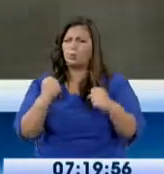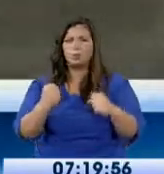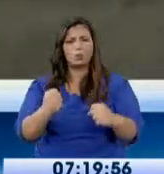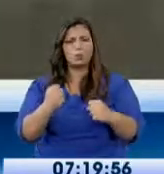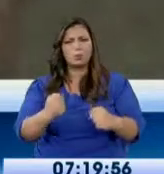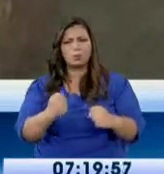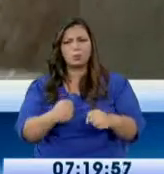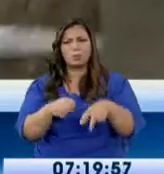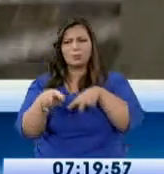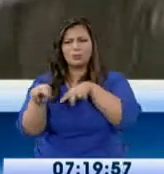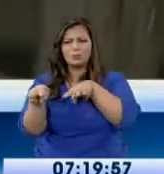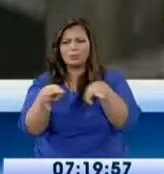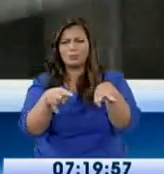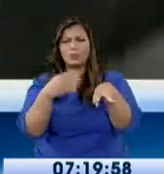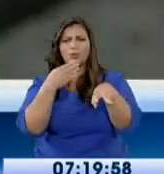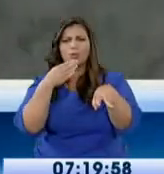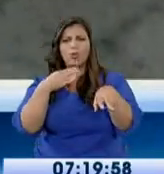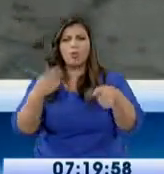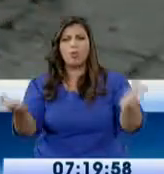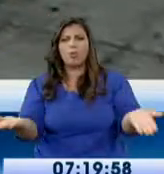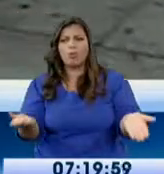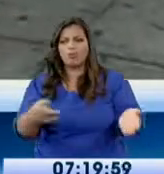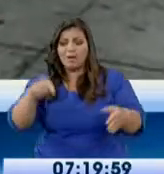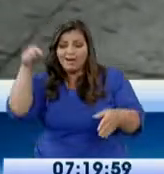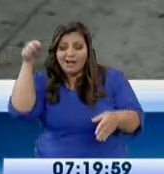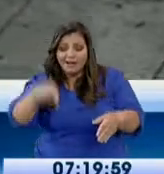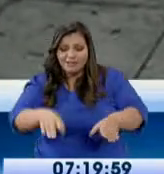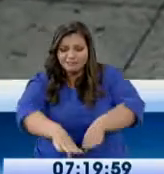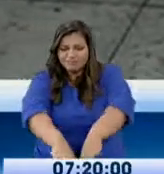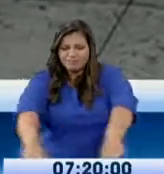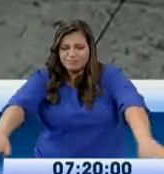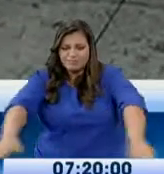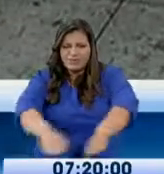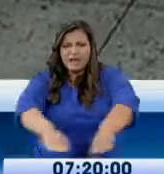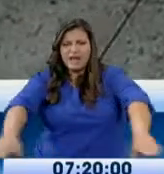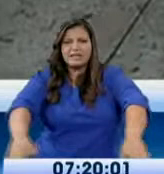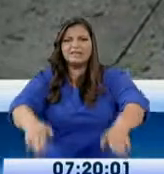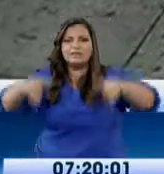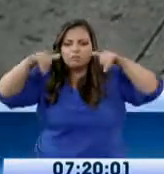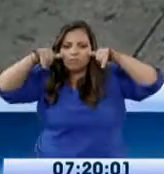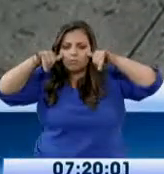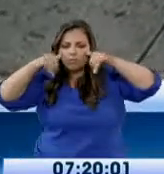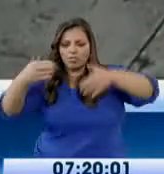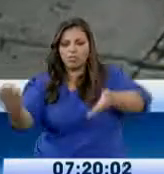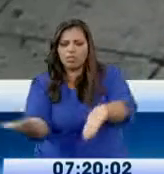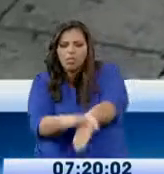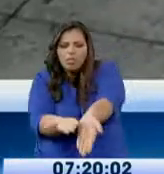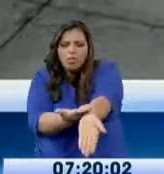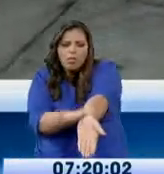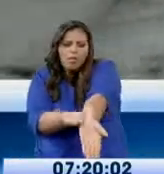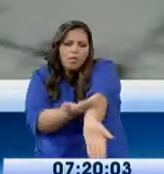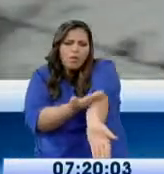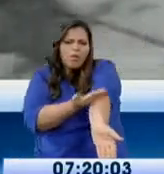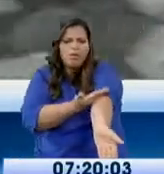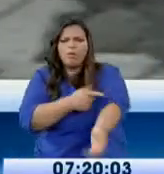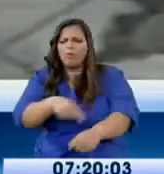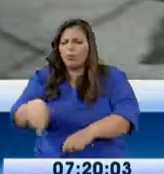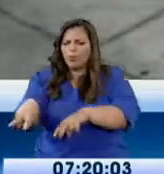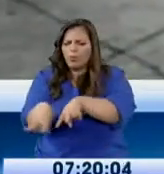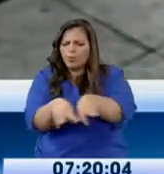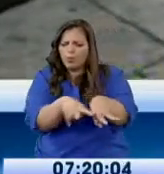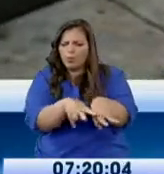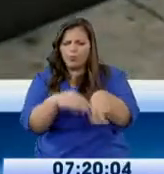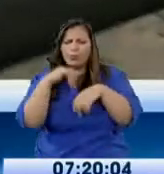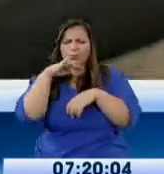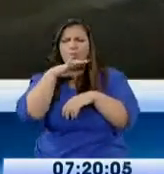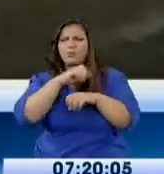aquí, se da el faenamiento en el piso. Esa no es una condición apta, eso ya es contaminación de la carne. Además, en este establecimiento, como puede verse, es una sola estructura,